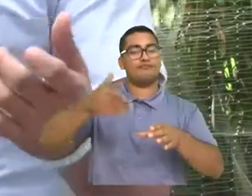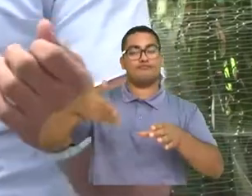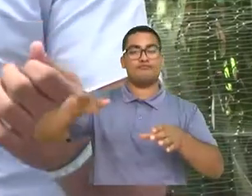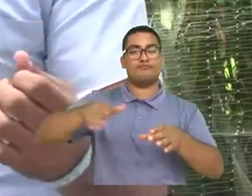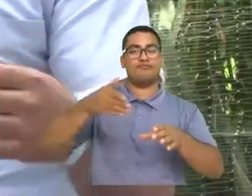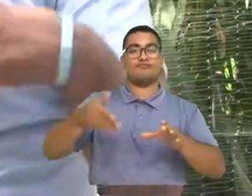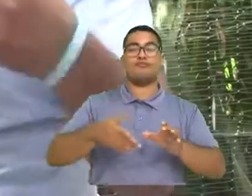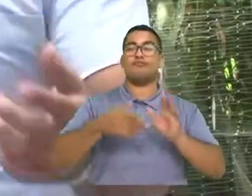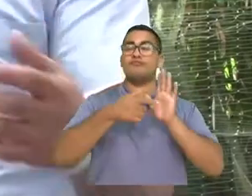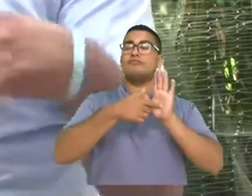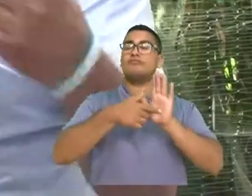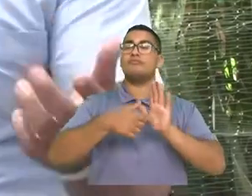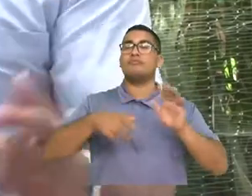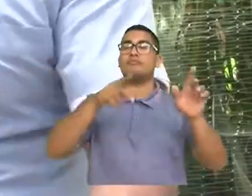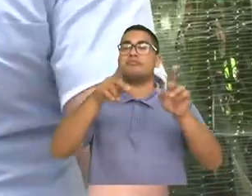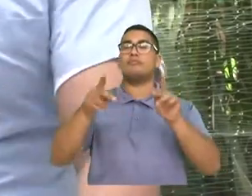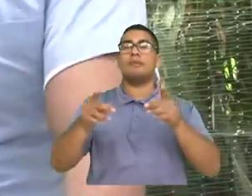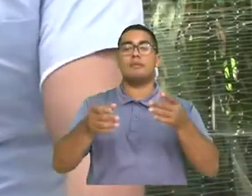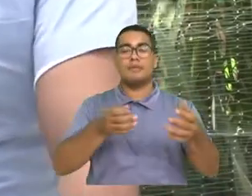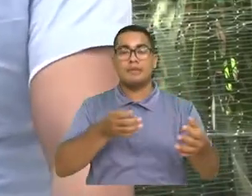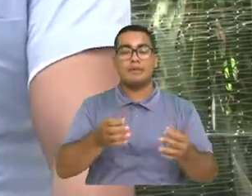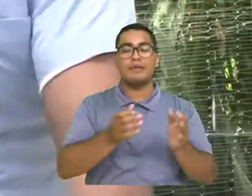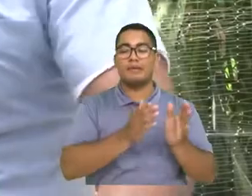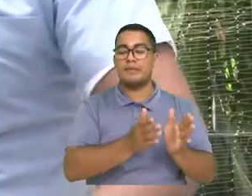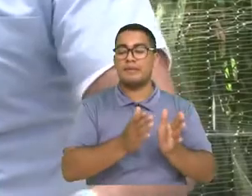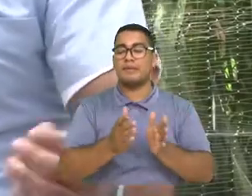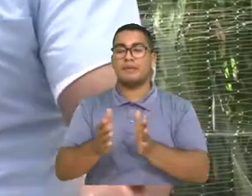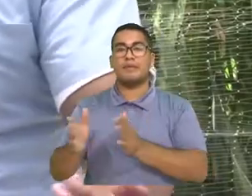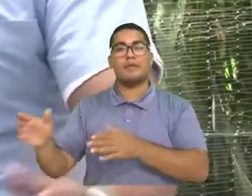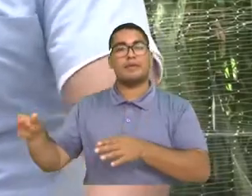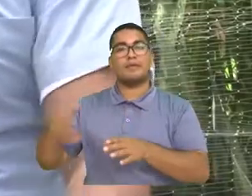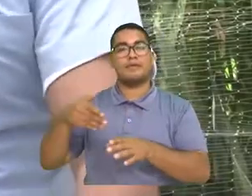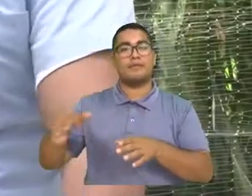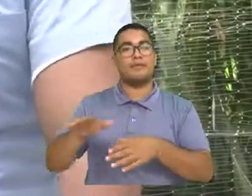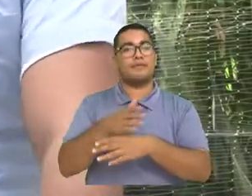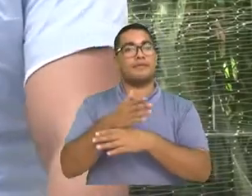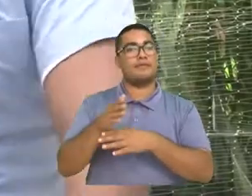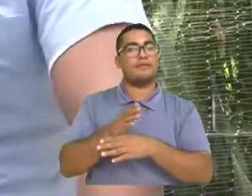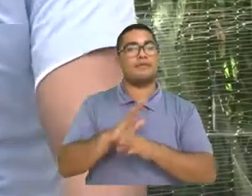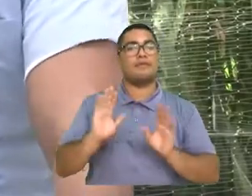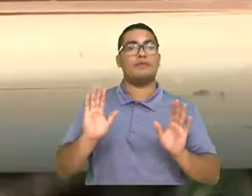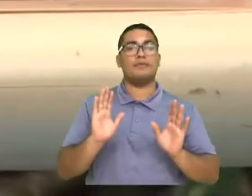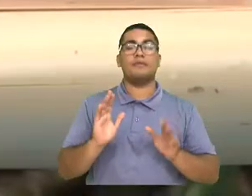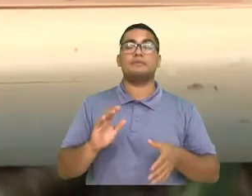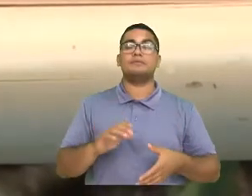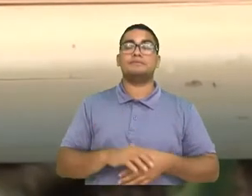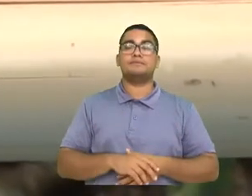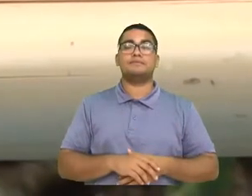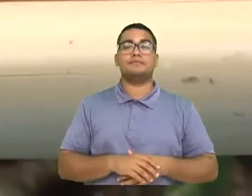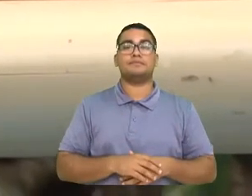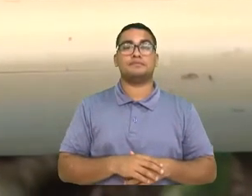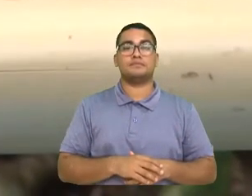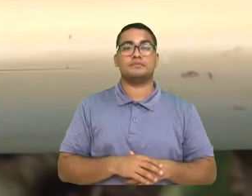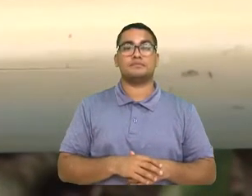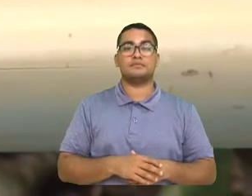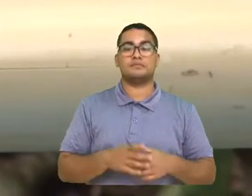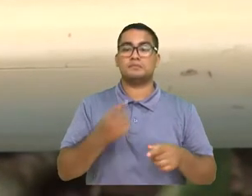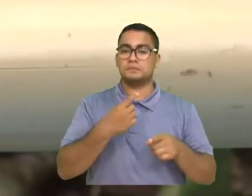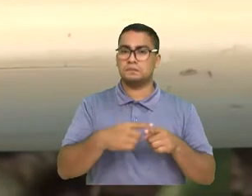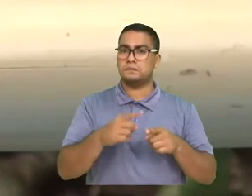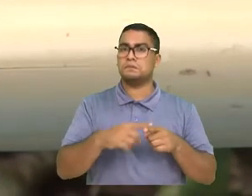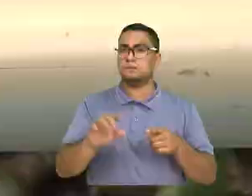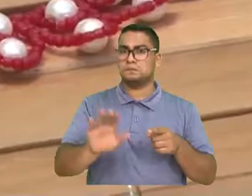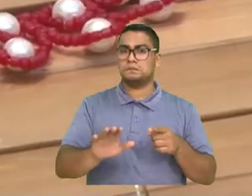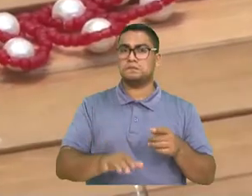estar diciéndonos el paso a paso de cómo elaborar distintos platillos a base de marisco. A precios solidarios,